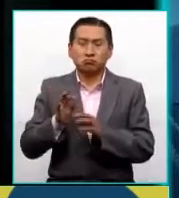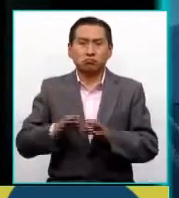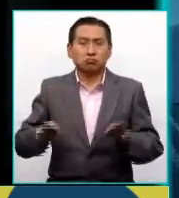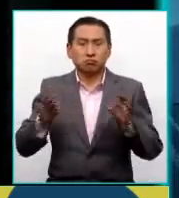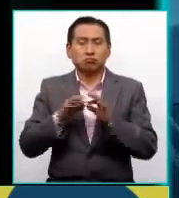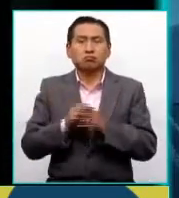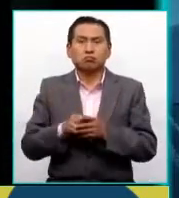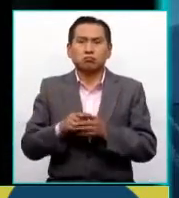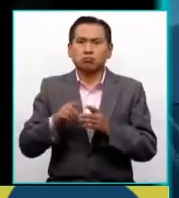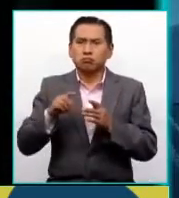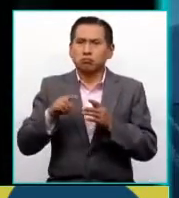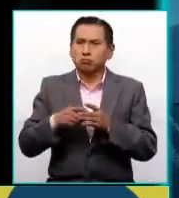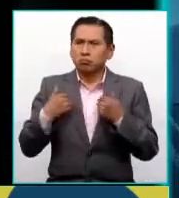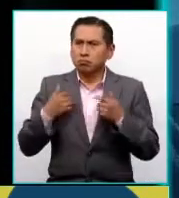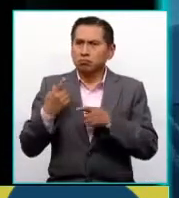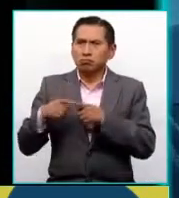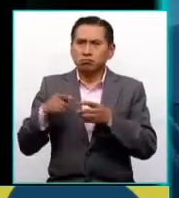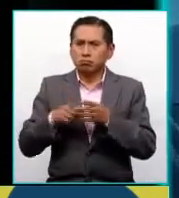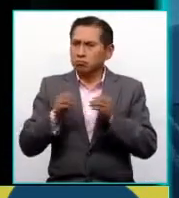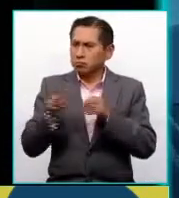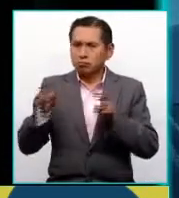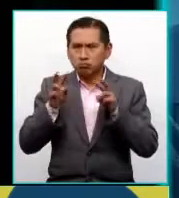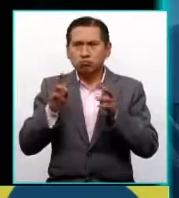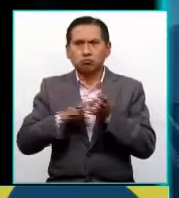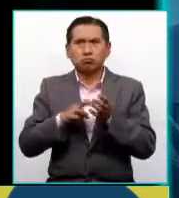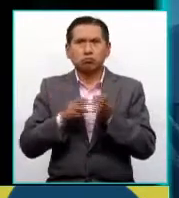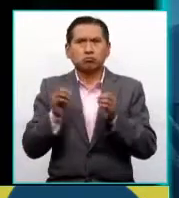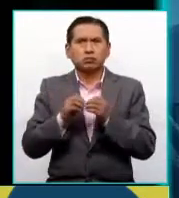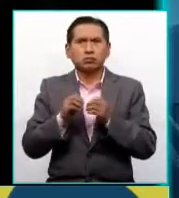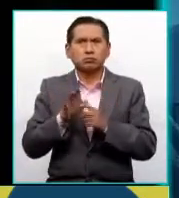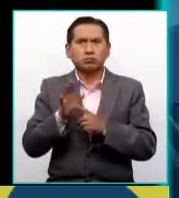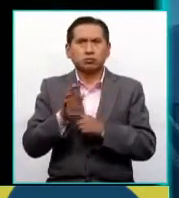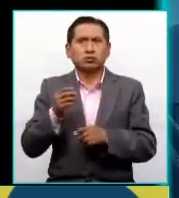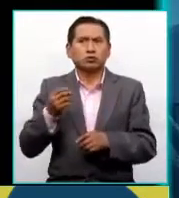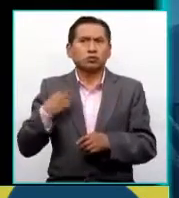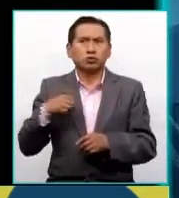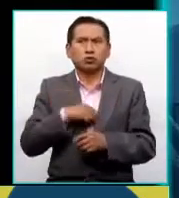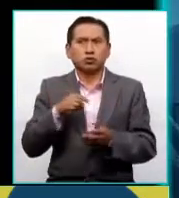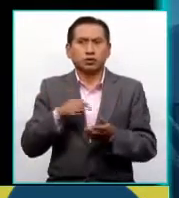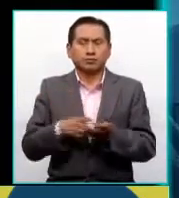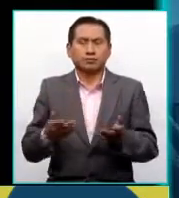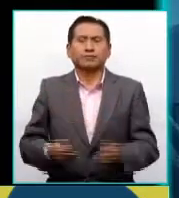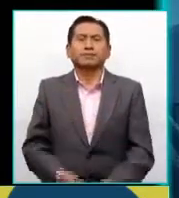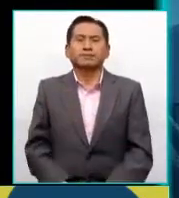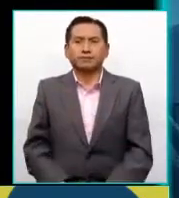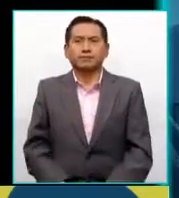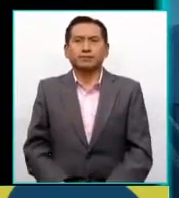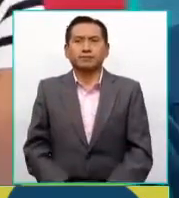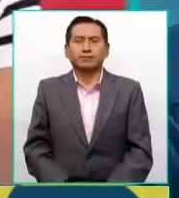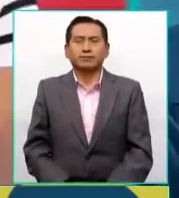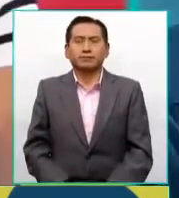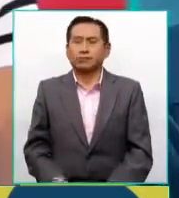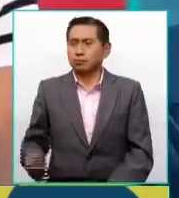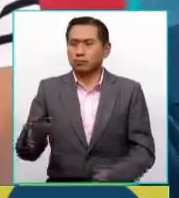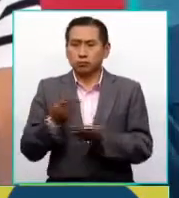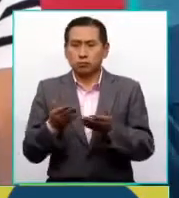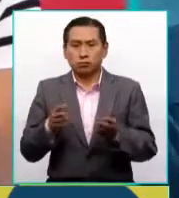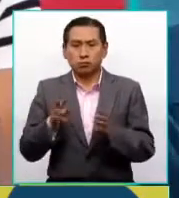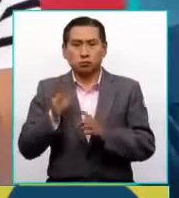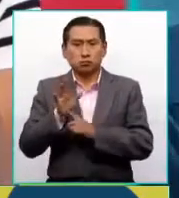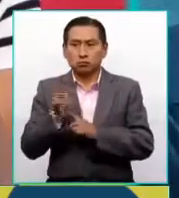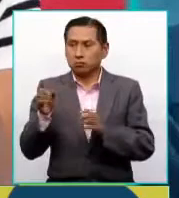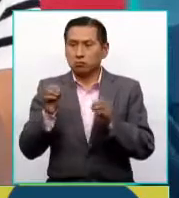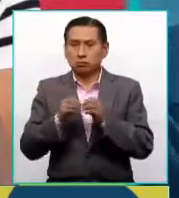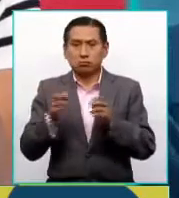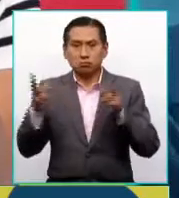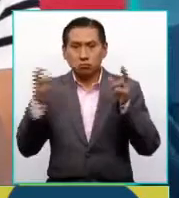en piezas audiovisuales que son lo que exponemos en el Centro de España. Piezas audiovisuales que en cierta